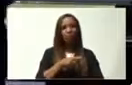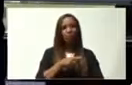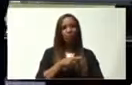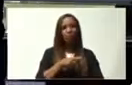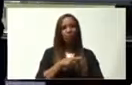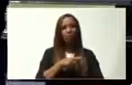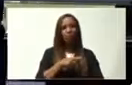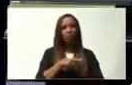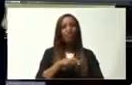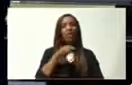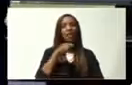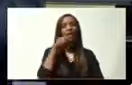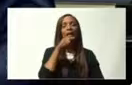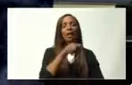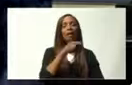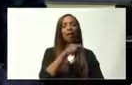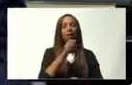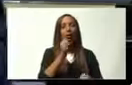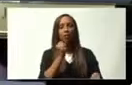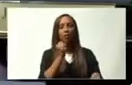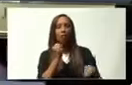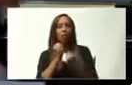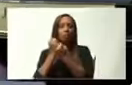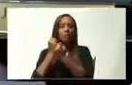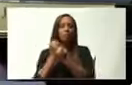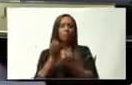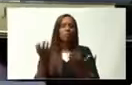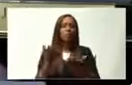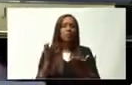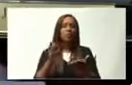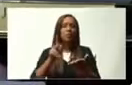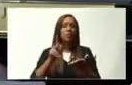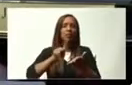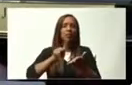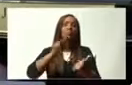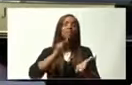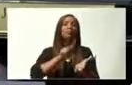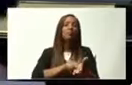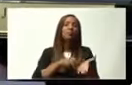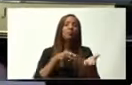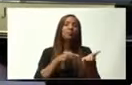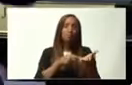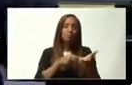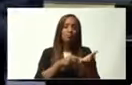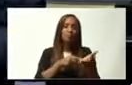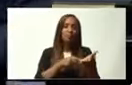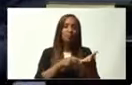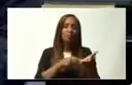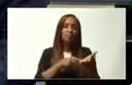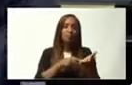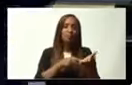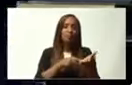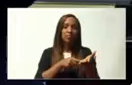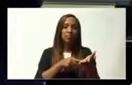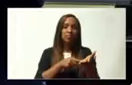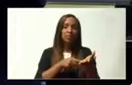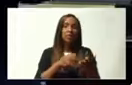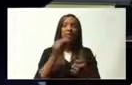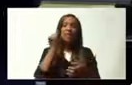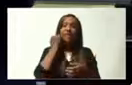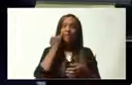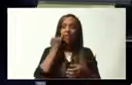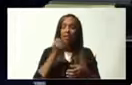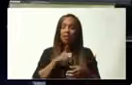Es para apoyo presupuestario. Y si no, que me desmientan. Invito a que me desmientan. Y cuando